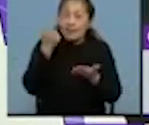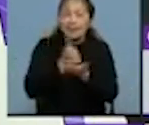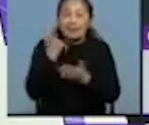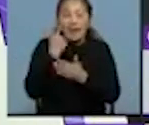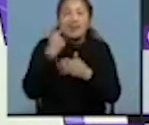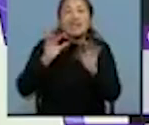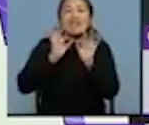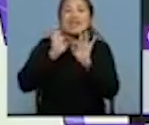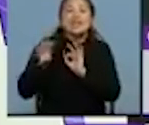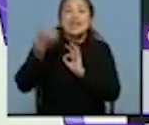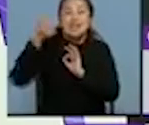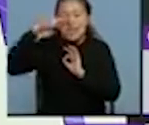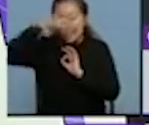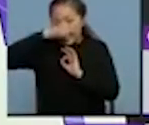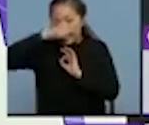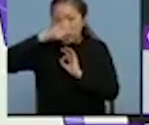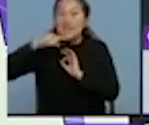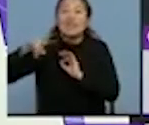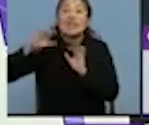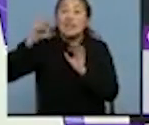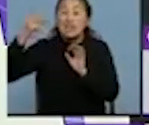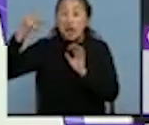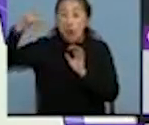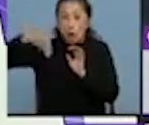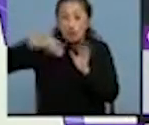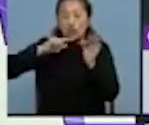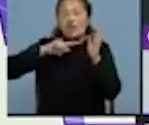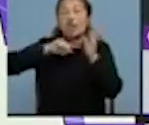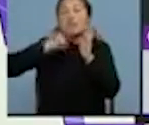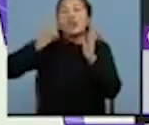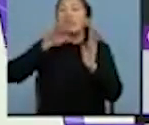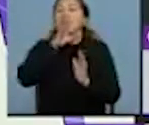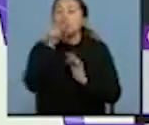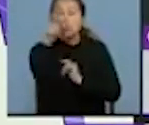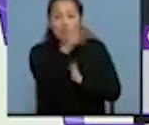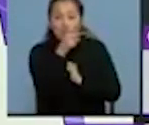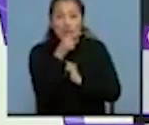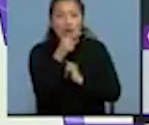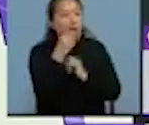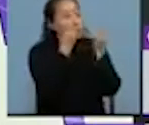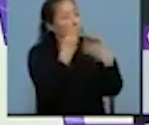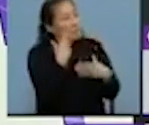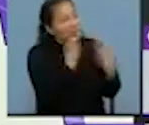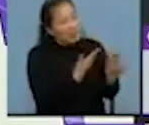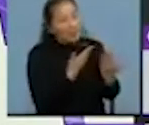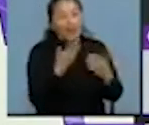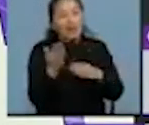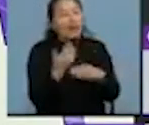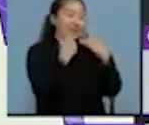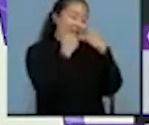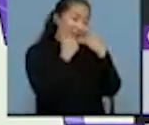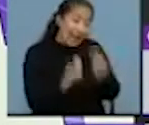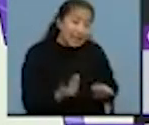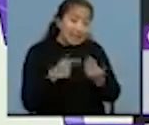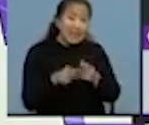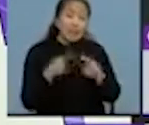67 kilómetros de la capital. Bueno, Mariano, muchas gracias por atendernos, ¿eh? Un placer. ¿Cómo andan? ¿Todo bien? Bien. Bueno, antes que nada, agradecerte, porque la verdad